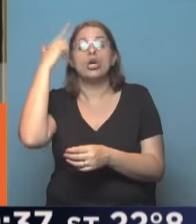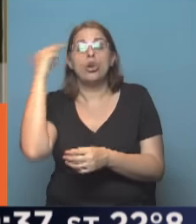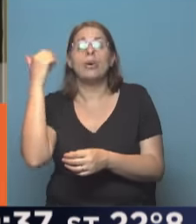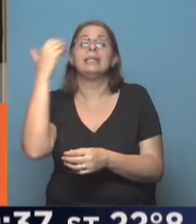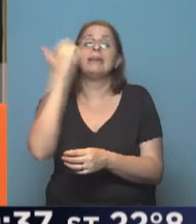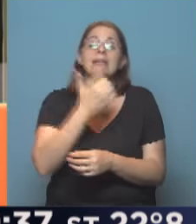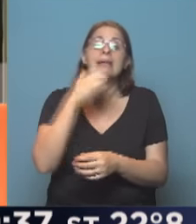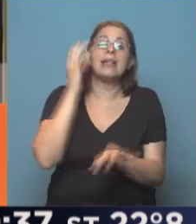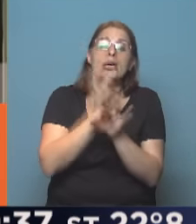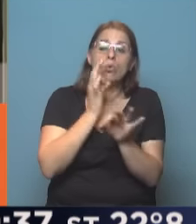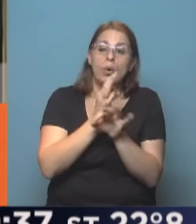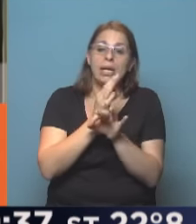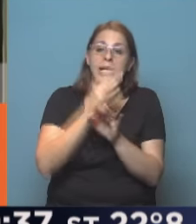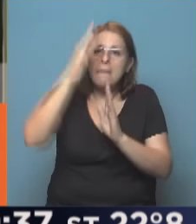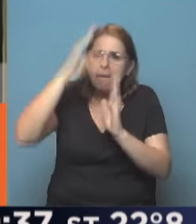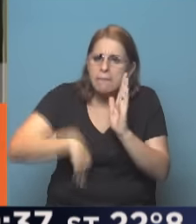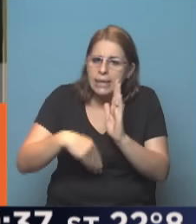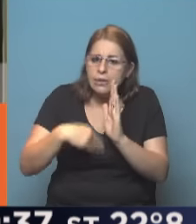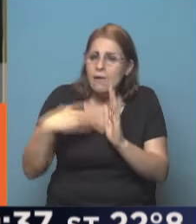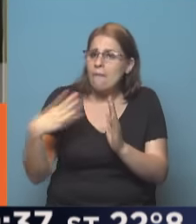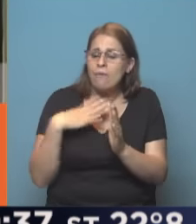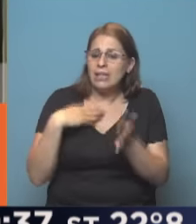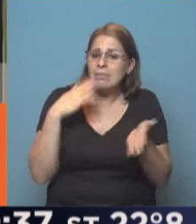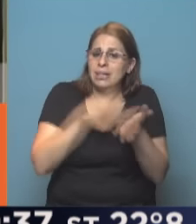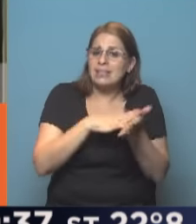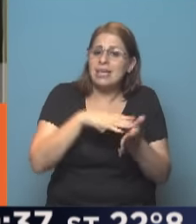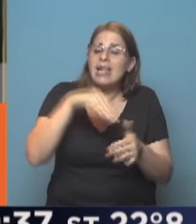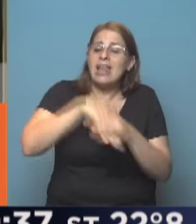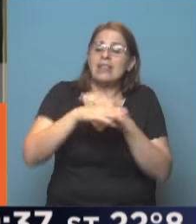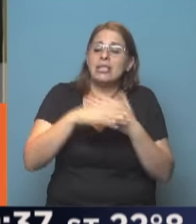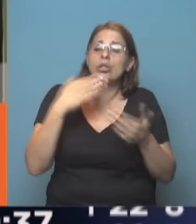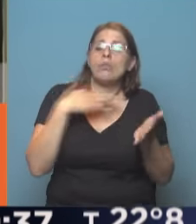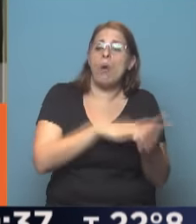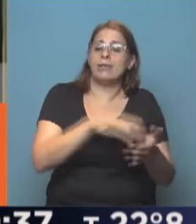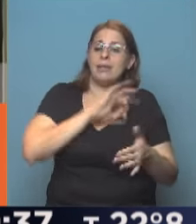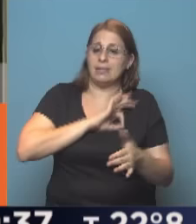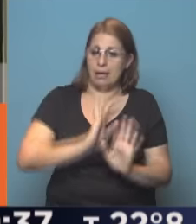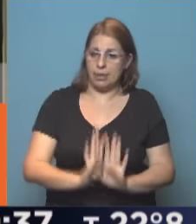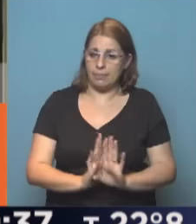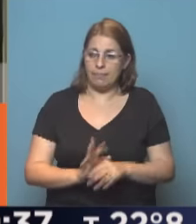Hubo 3.096 escuelas menos que no fueron presentadas en la muestra.